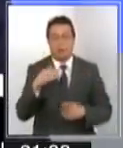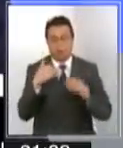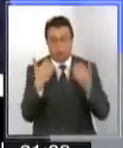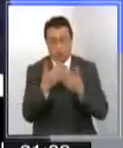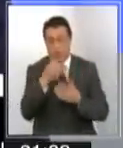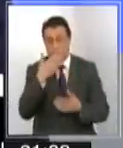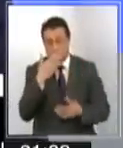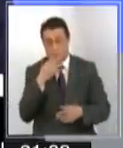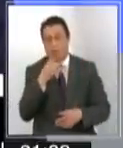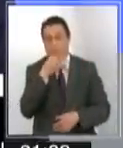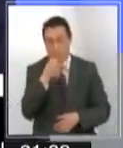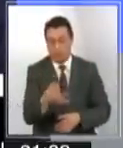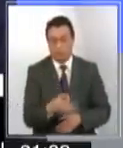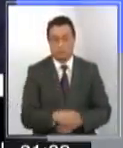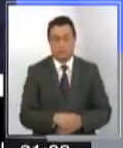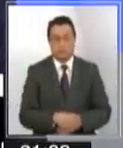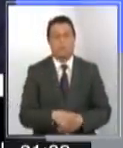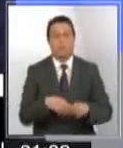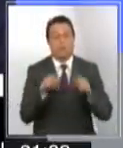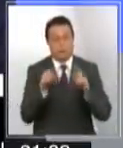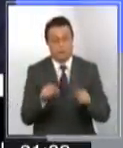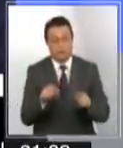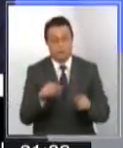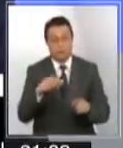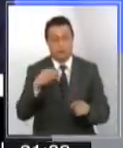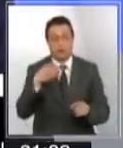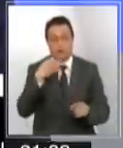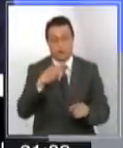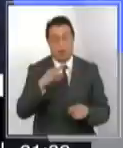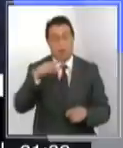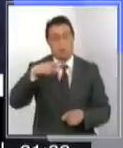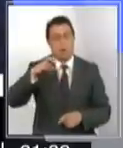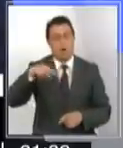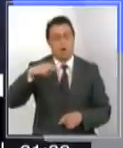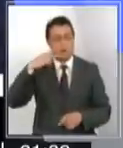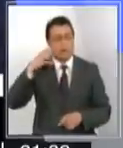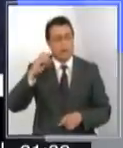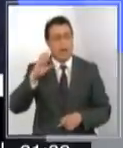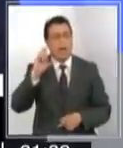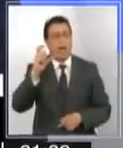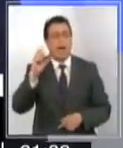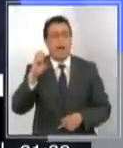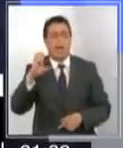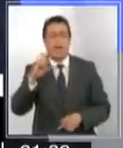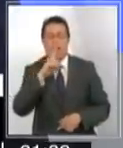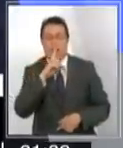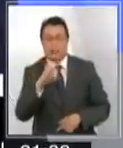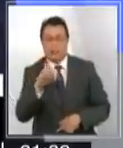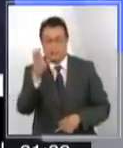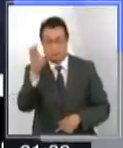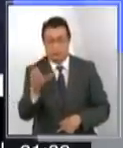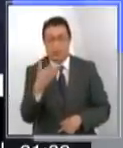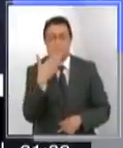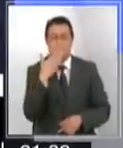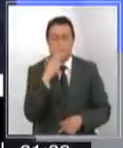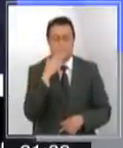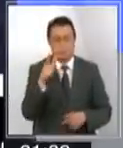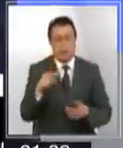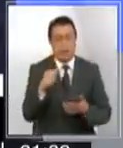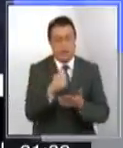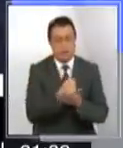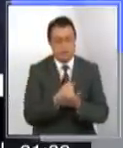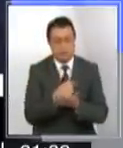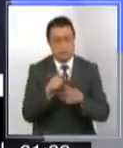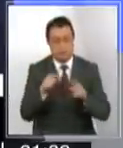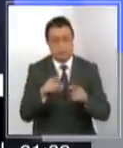prestigiados. Fue Mónica Gaete, si no me equivoco, una especialista en tratamiento de